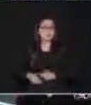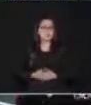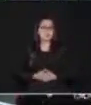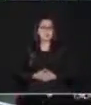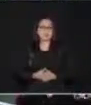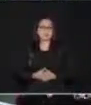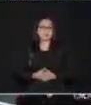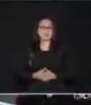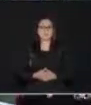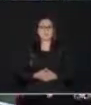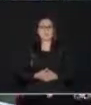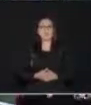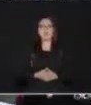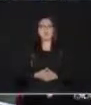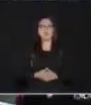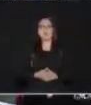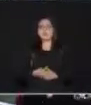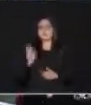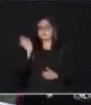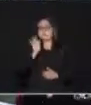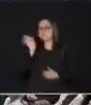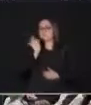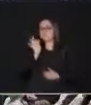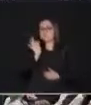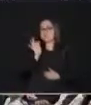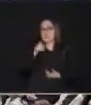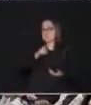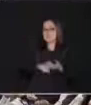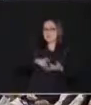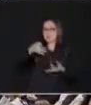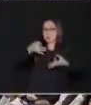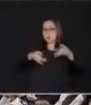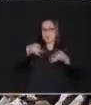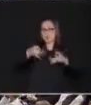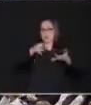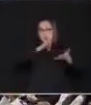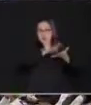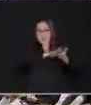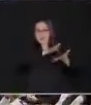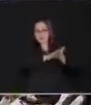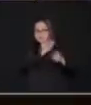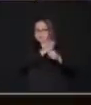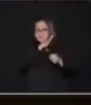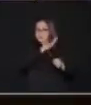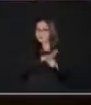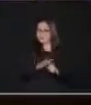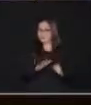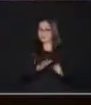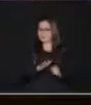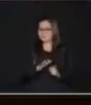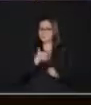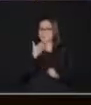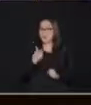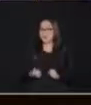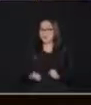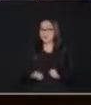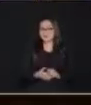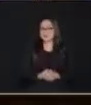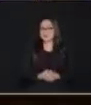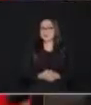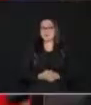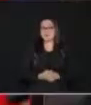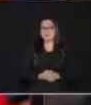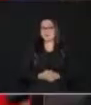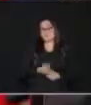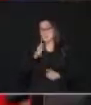los panistas y le sacan que bajara la gasolina. Y él se había comprometido que cuando él llegara, no dijo en campaña, no dijo